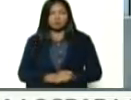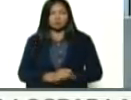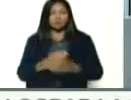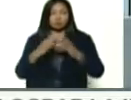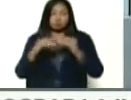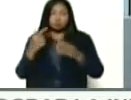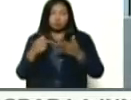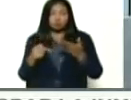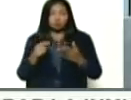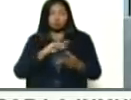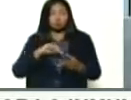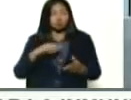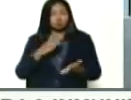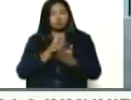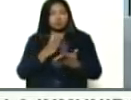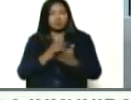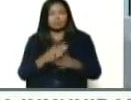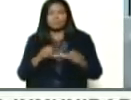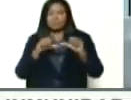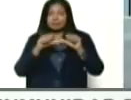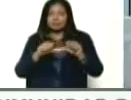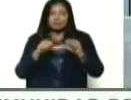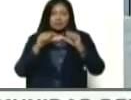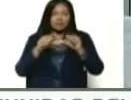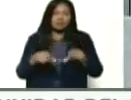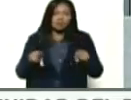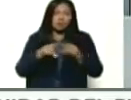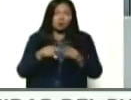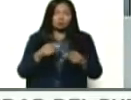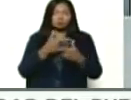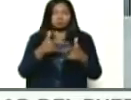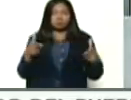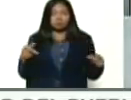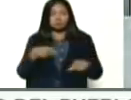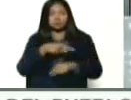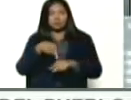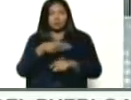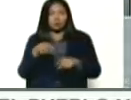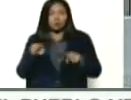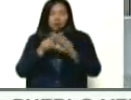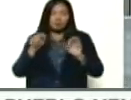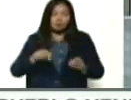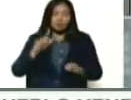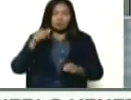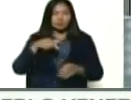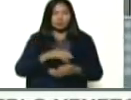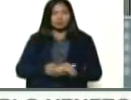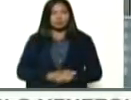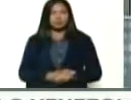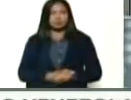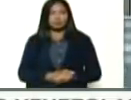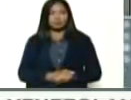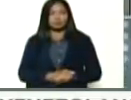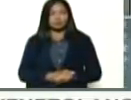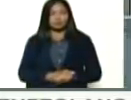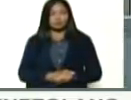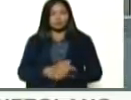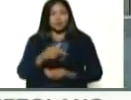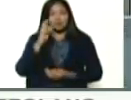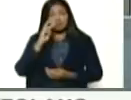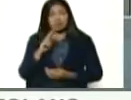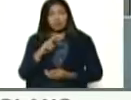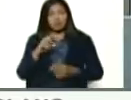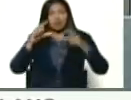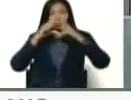siempre vamos a mantener por largo tiempo vamos a mantener las medidas de bioseguridad aquí está el